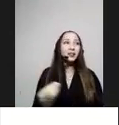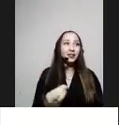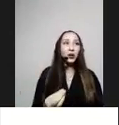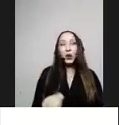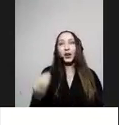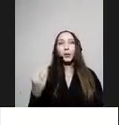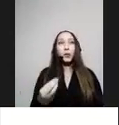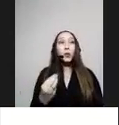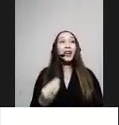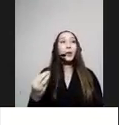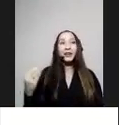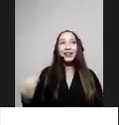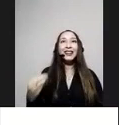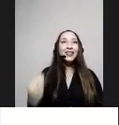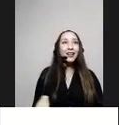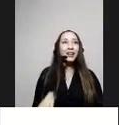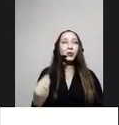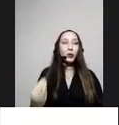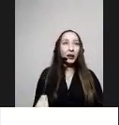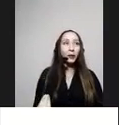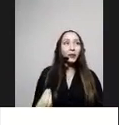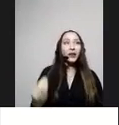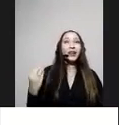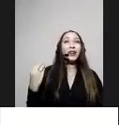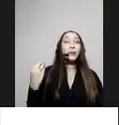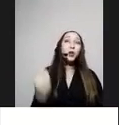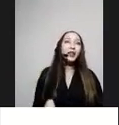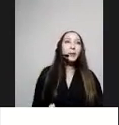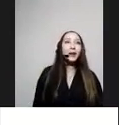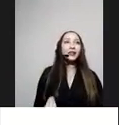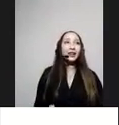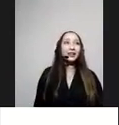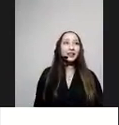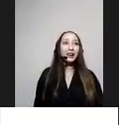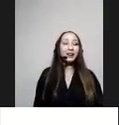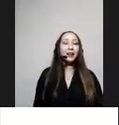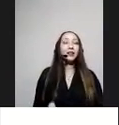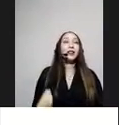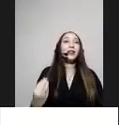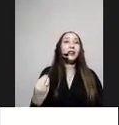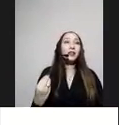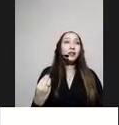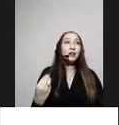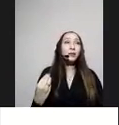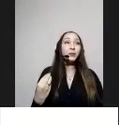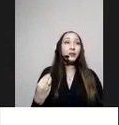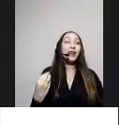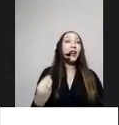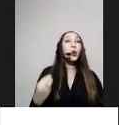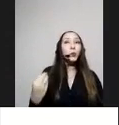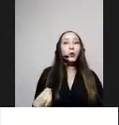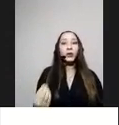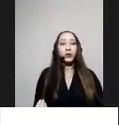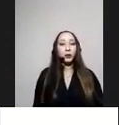de éxito que podemos ver en empresas líderes en su ramo que ponen en práctica estas técnicas y les ha